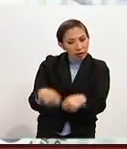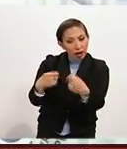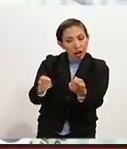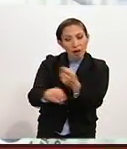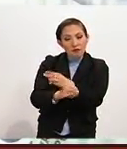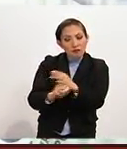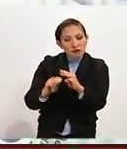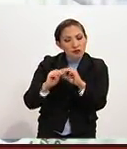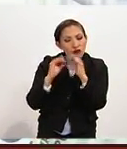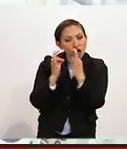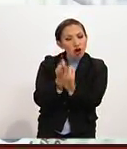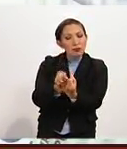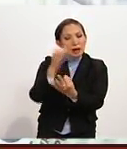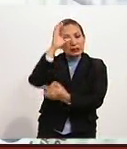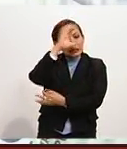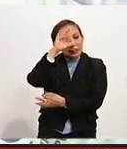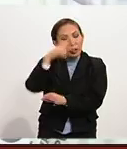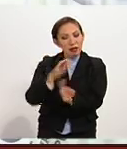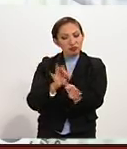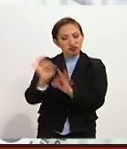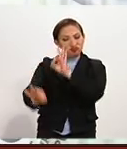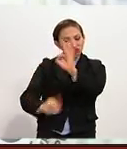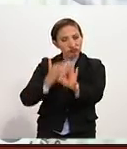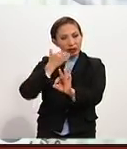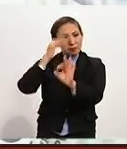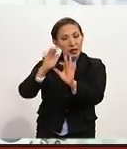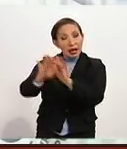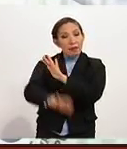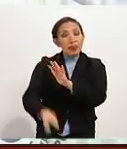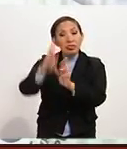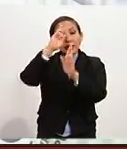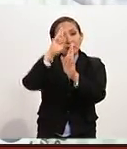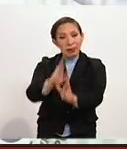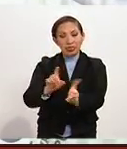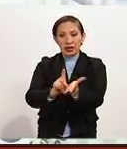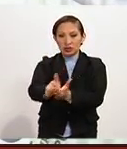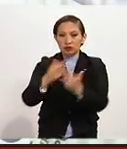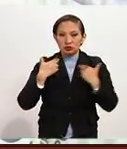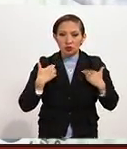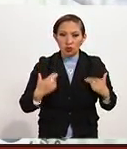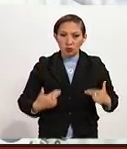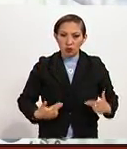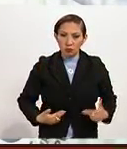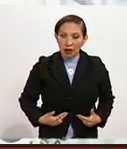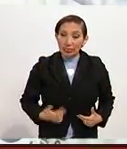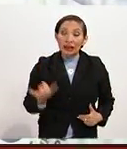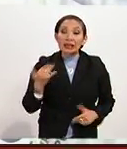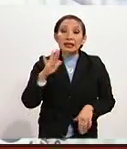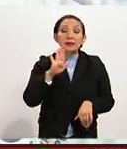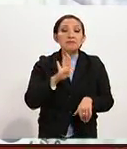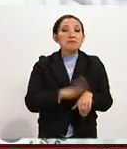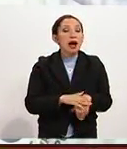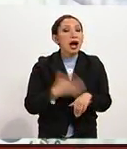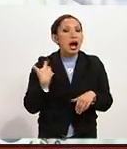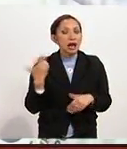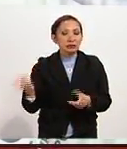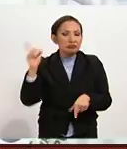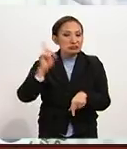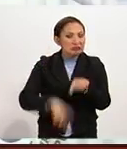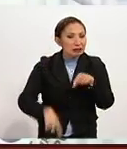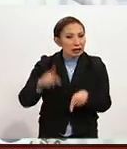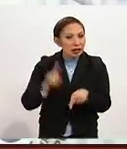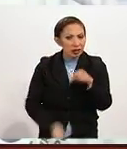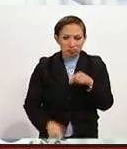métodos científicos y un trato digno basado en el respeto a los derechos humanos y, sobre todo, combatir